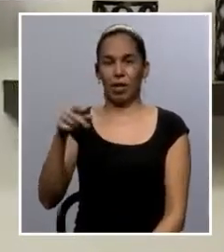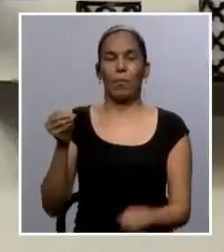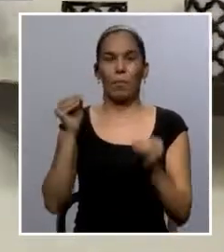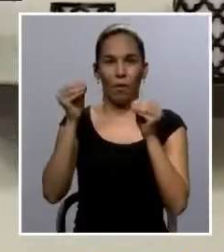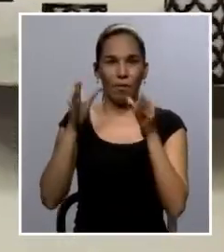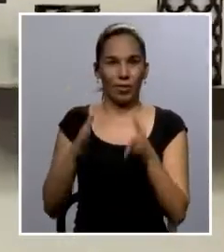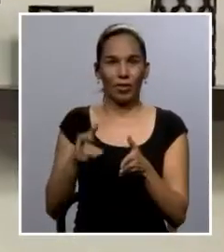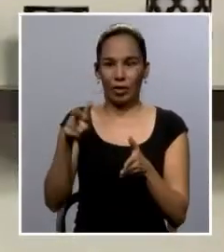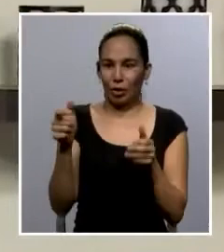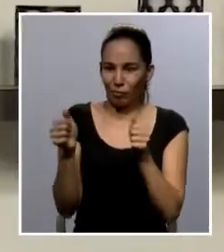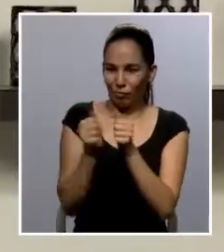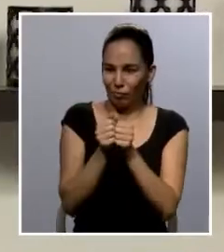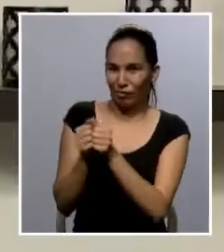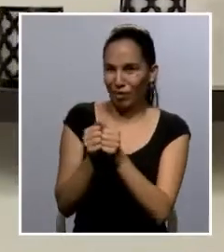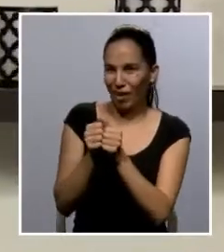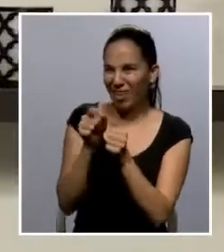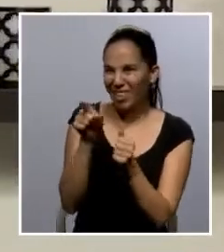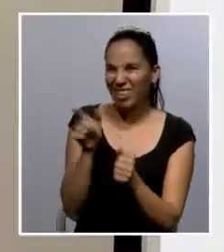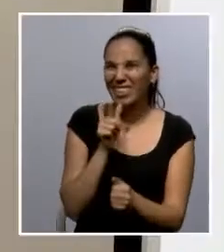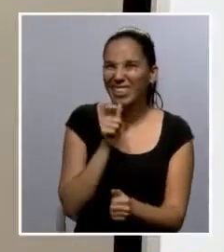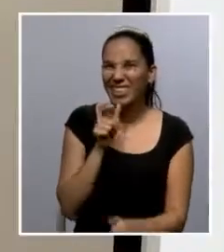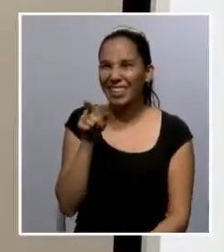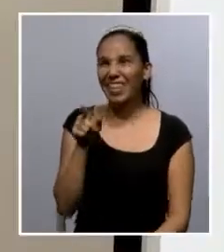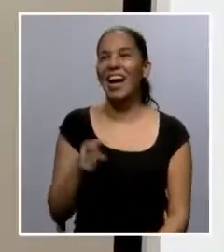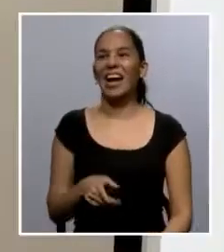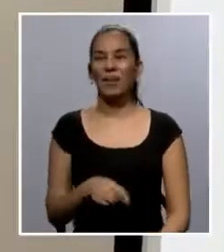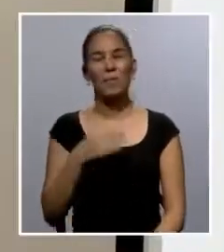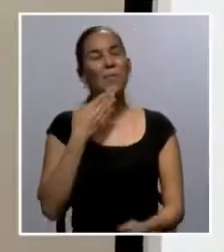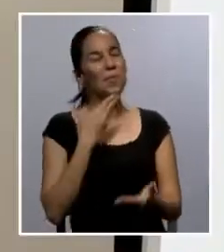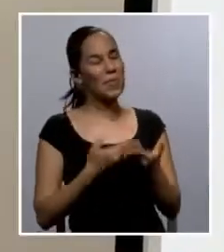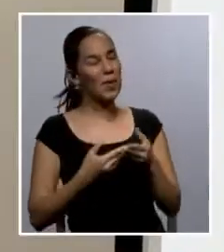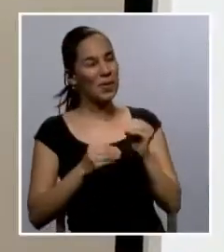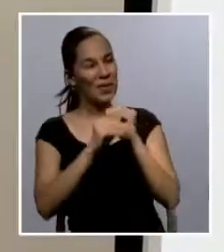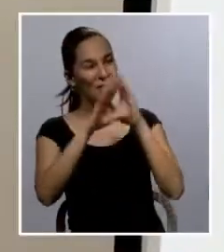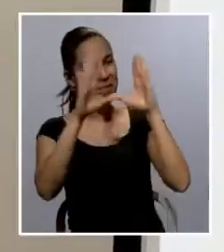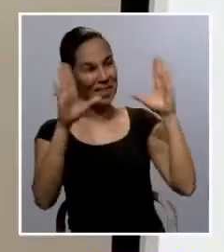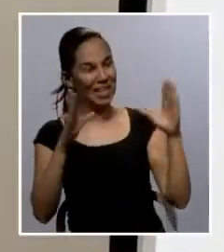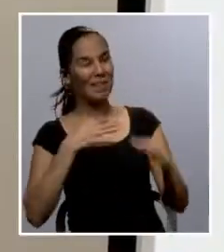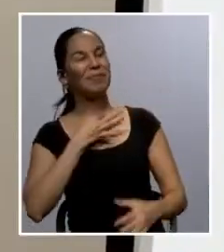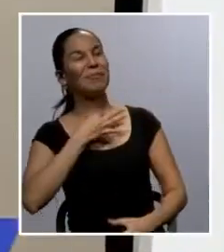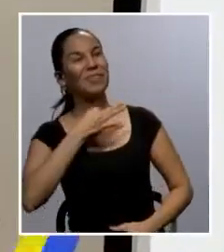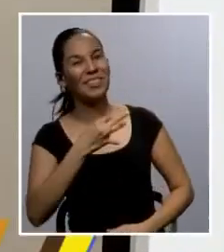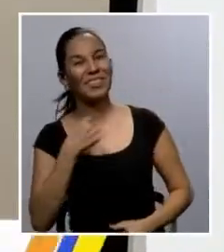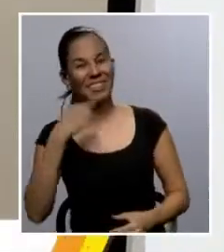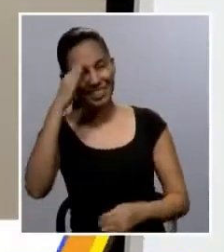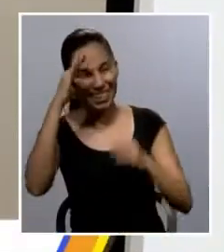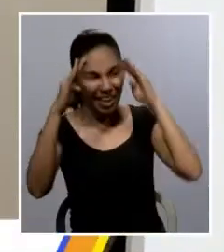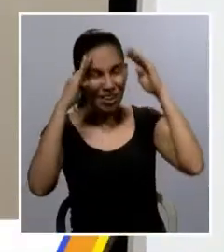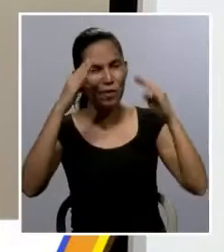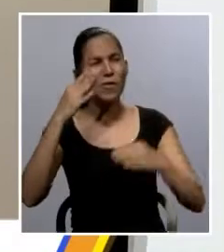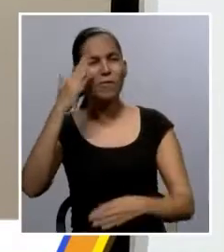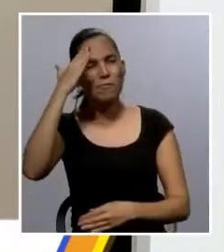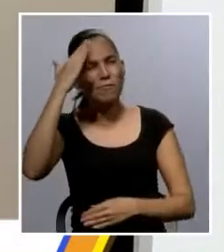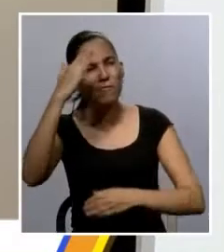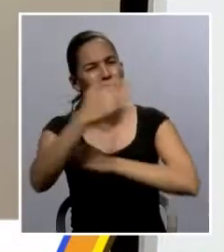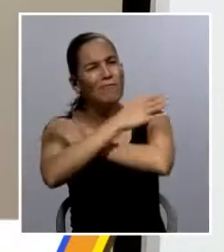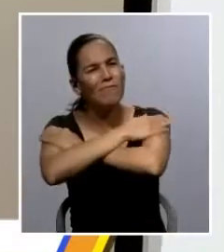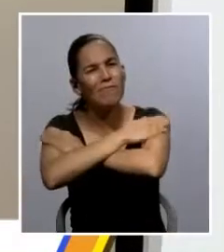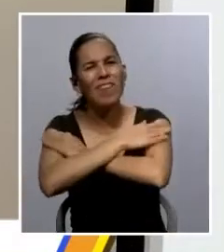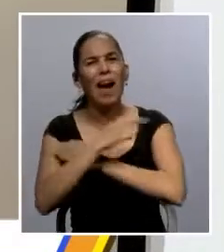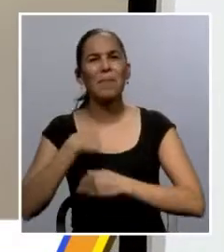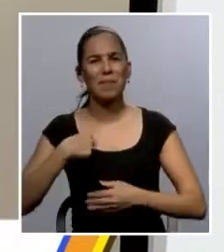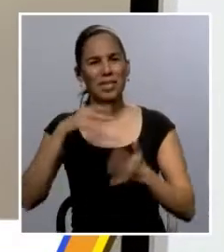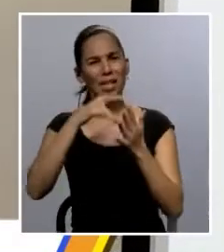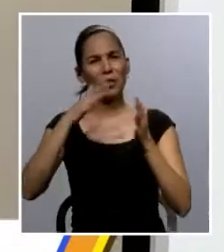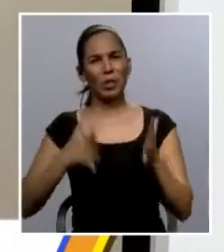viene solo, hoy viene bien acompañado. Buenos días, Rashid. Buenos días, mucho gusto saludarlos. Fuerte saludo a mis estudiantes